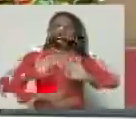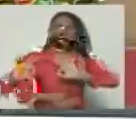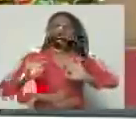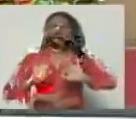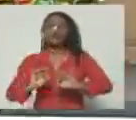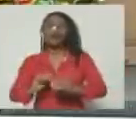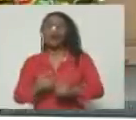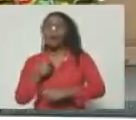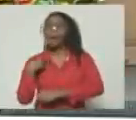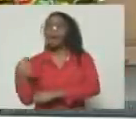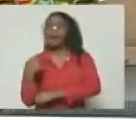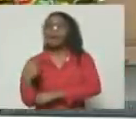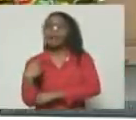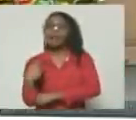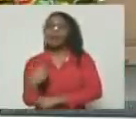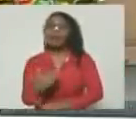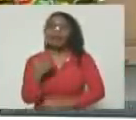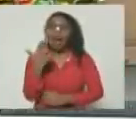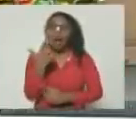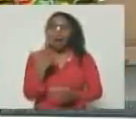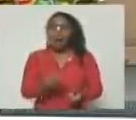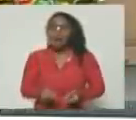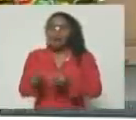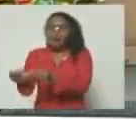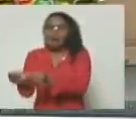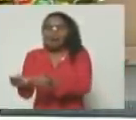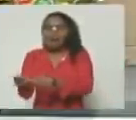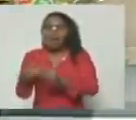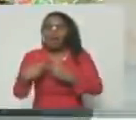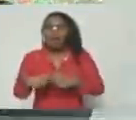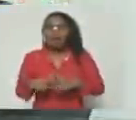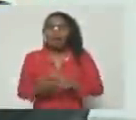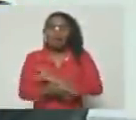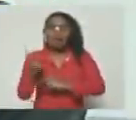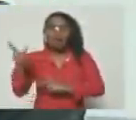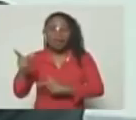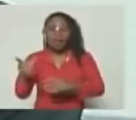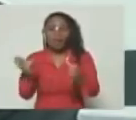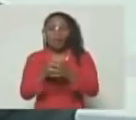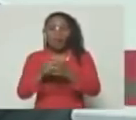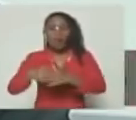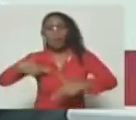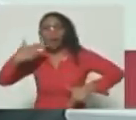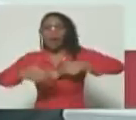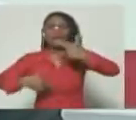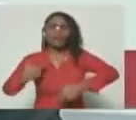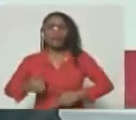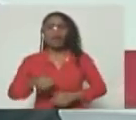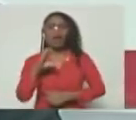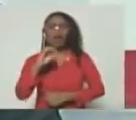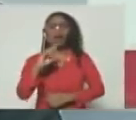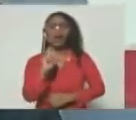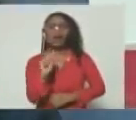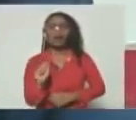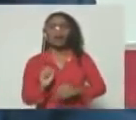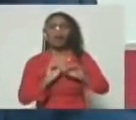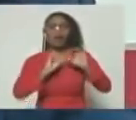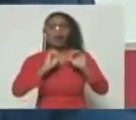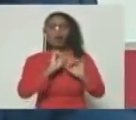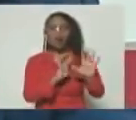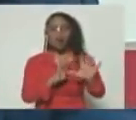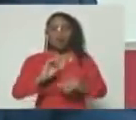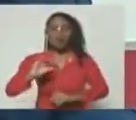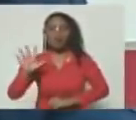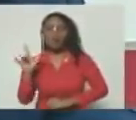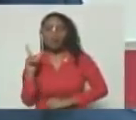premió y financió a estas bandas criminales y delincuenciales de la Cota 905 y de La Vega en el sur de